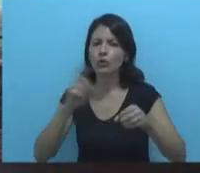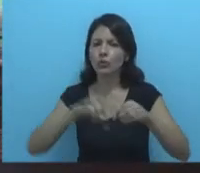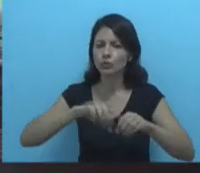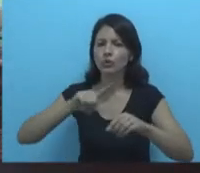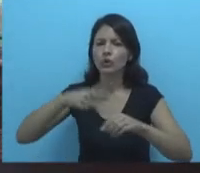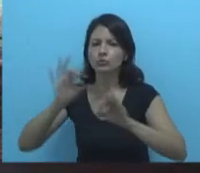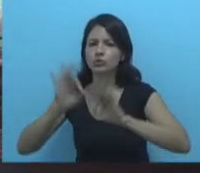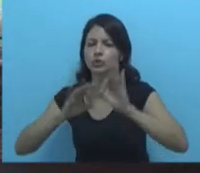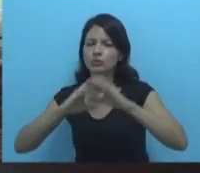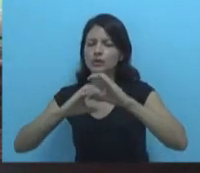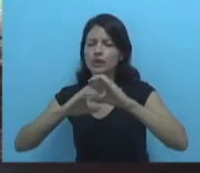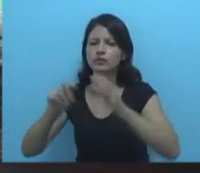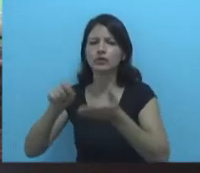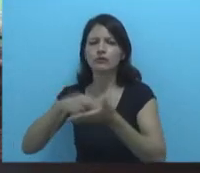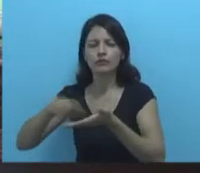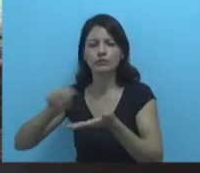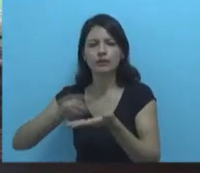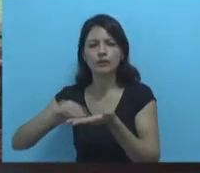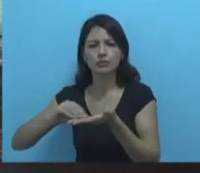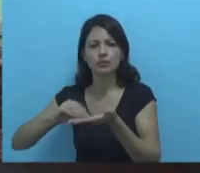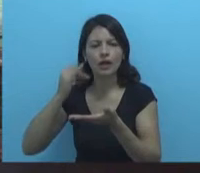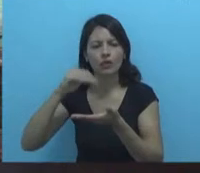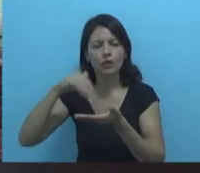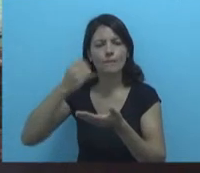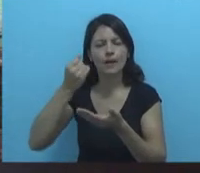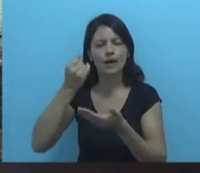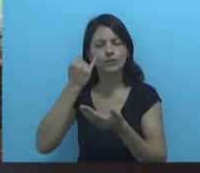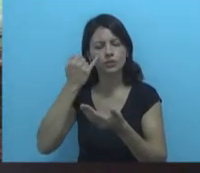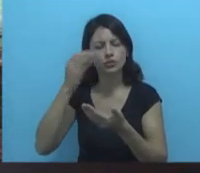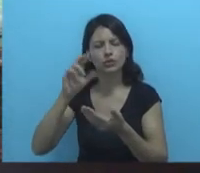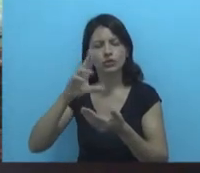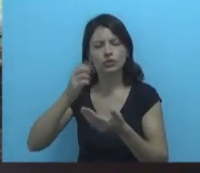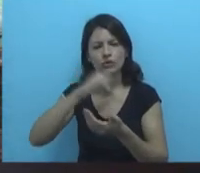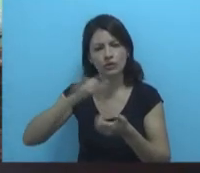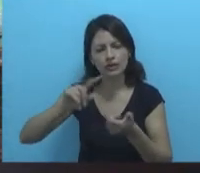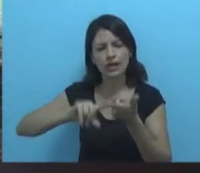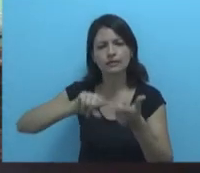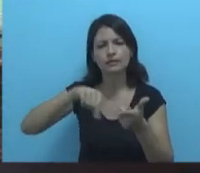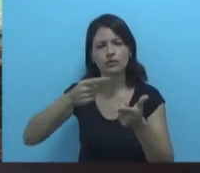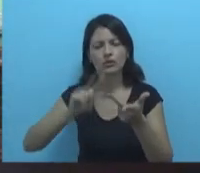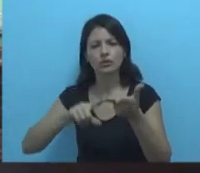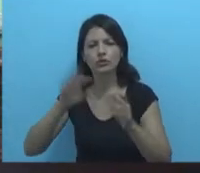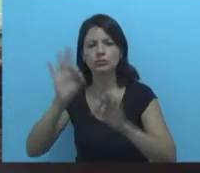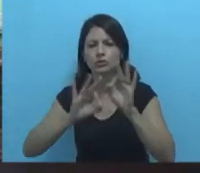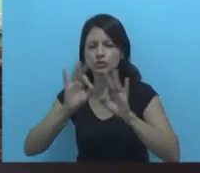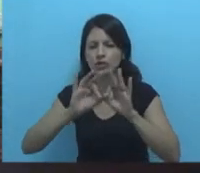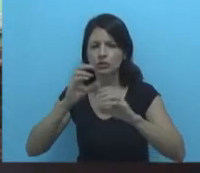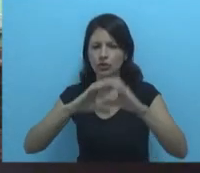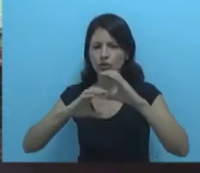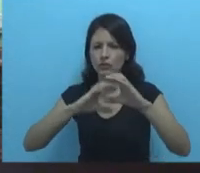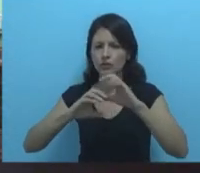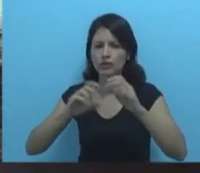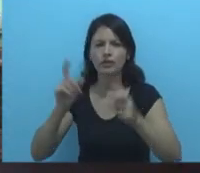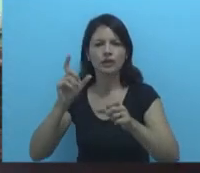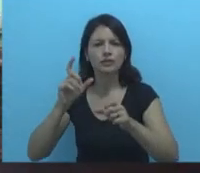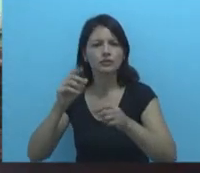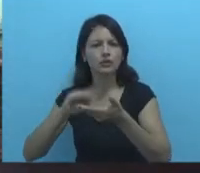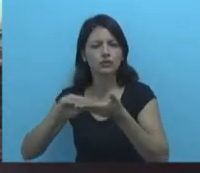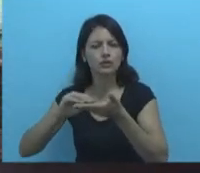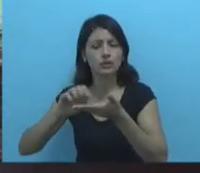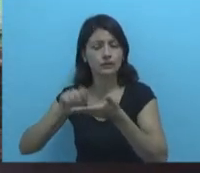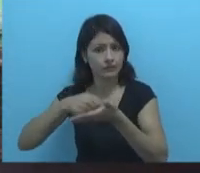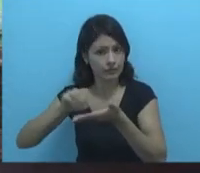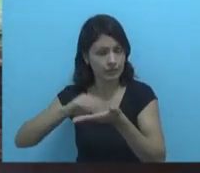comunicación 43.331, el diputado Mayoraz, el proyecto de comunicación 43.350, diputado